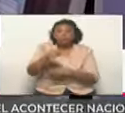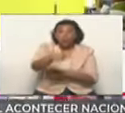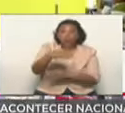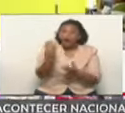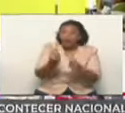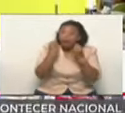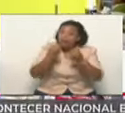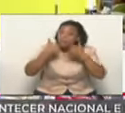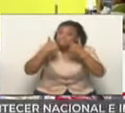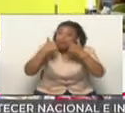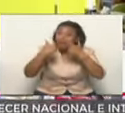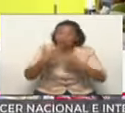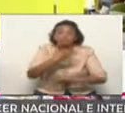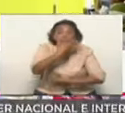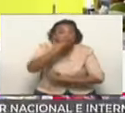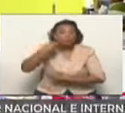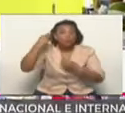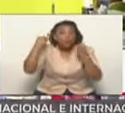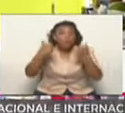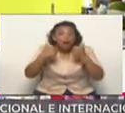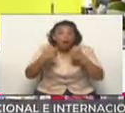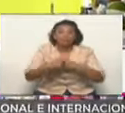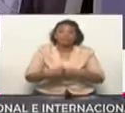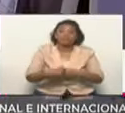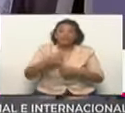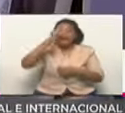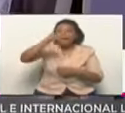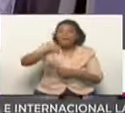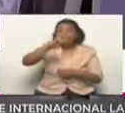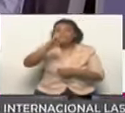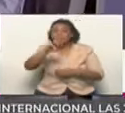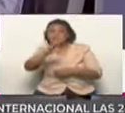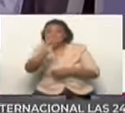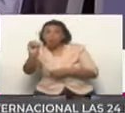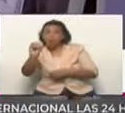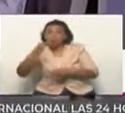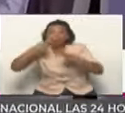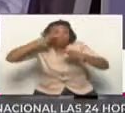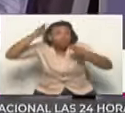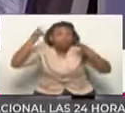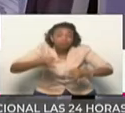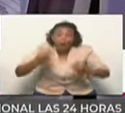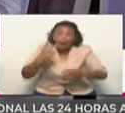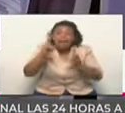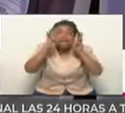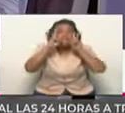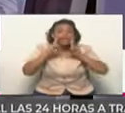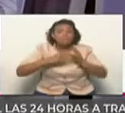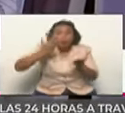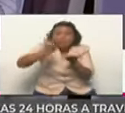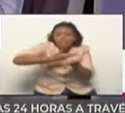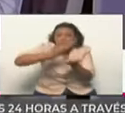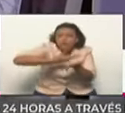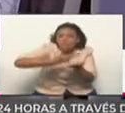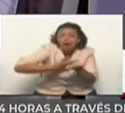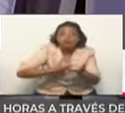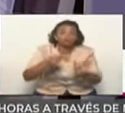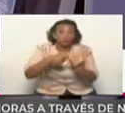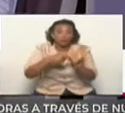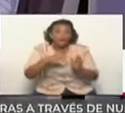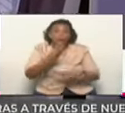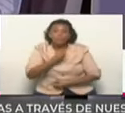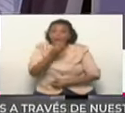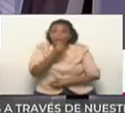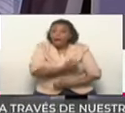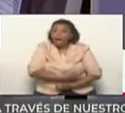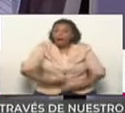calidad. ¿Ah? Mero churrasco de mero sin piel. A esta hora que uno no ha comido, lo que